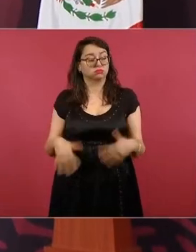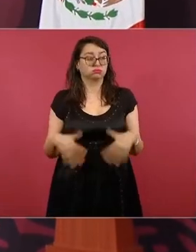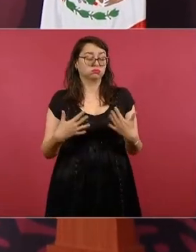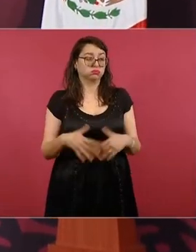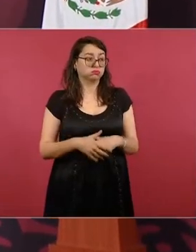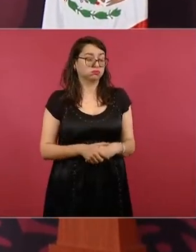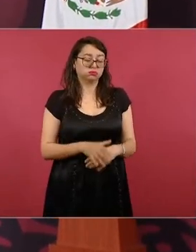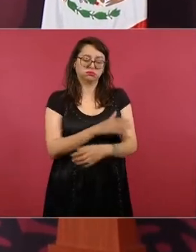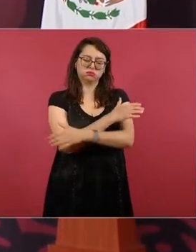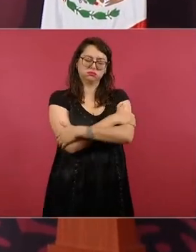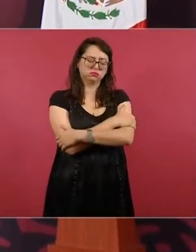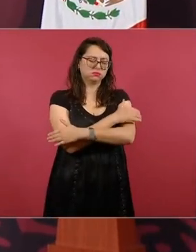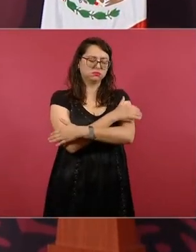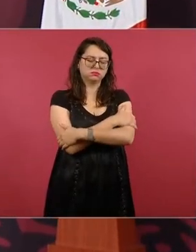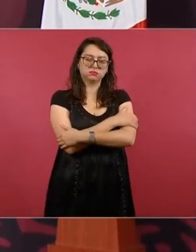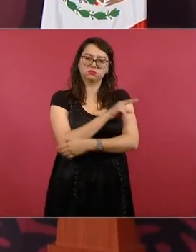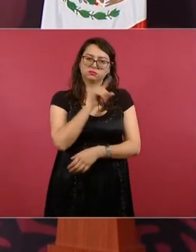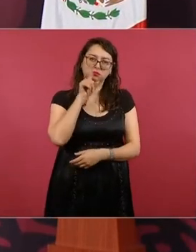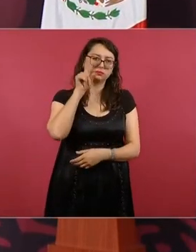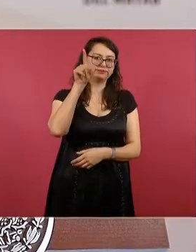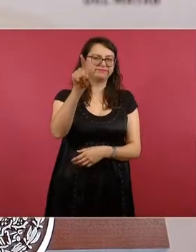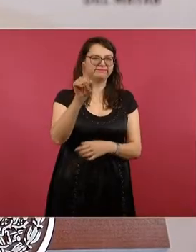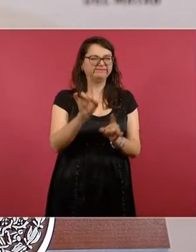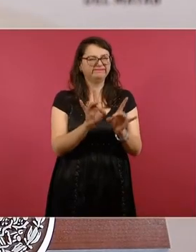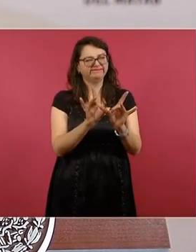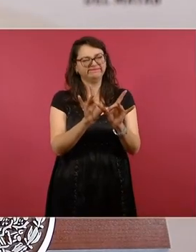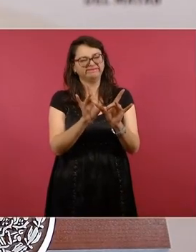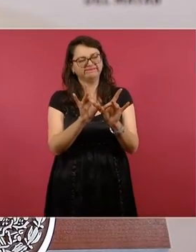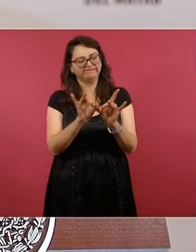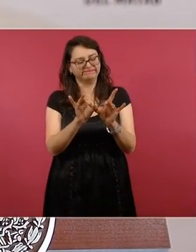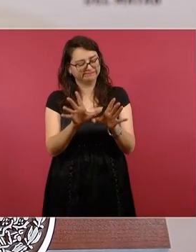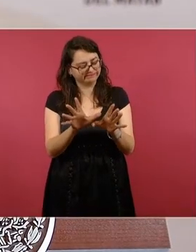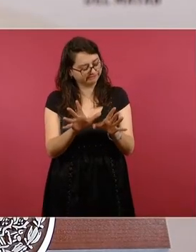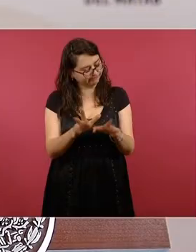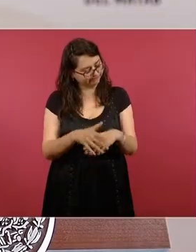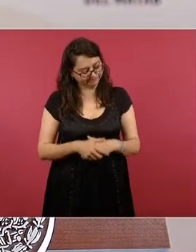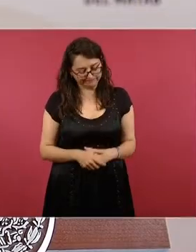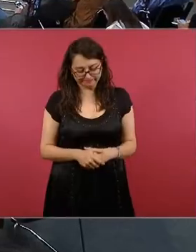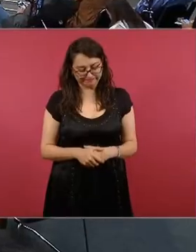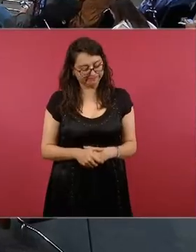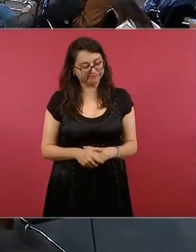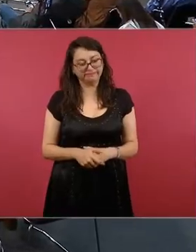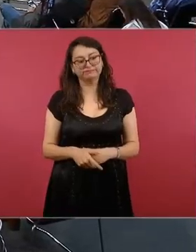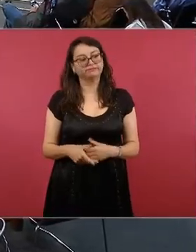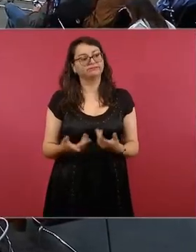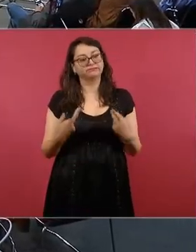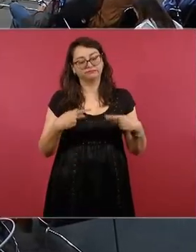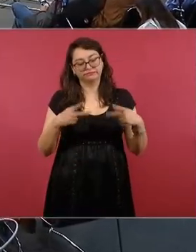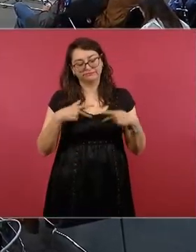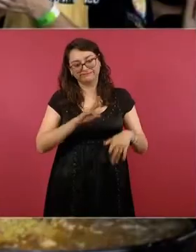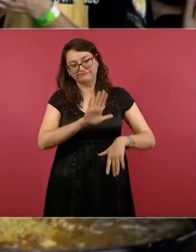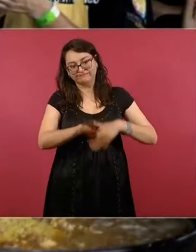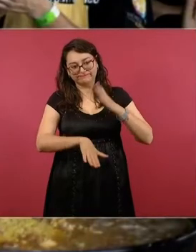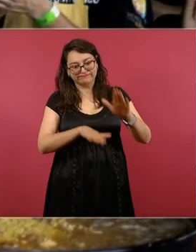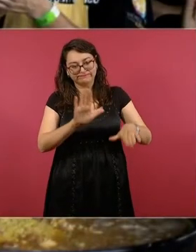abrazo a él y a los familiares de las víctimas, de los fallecidos.